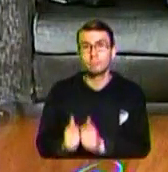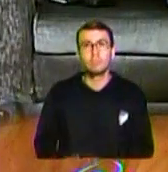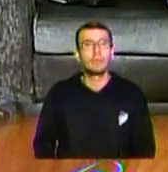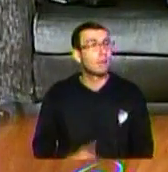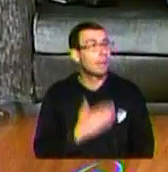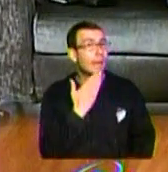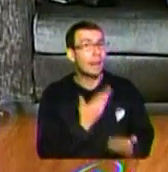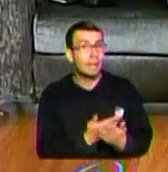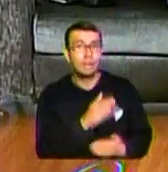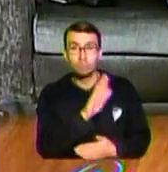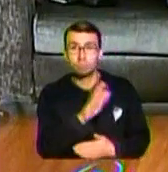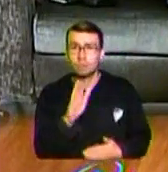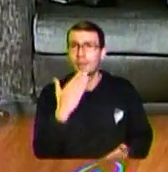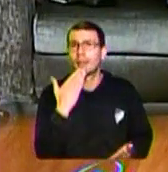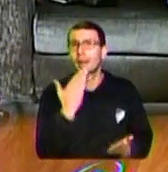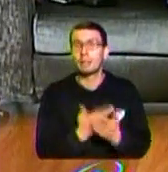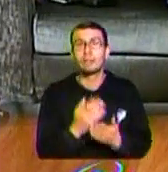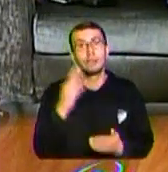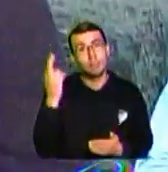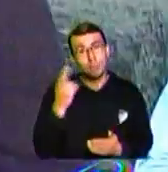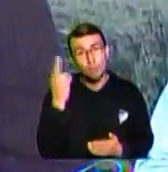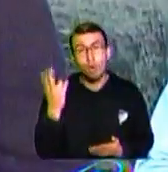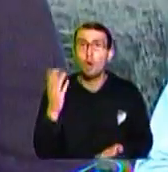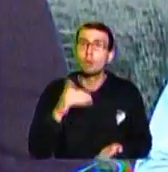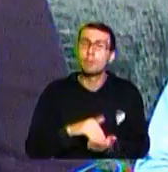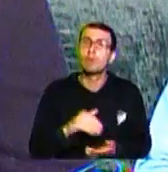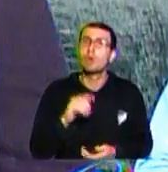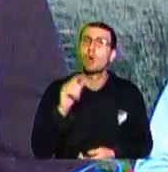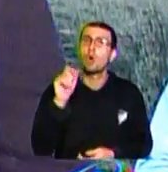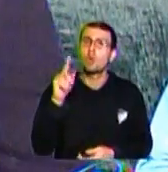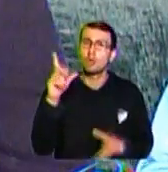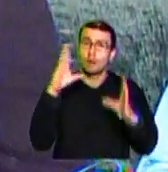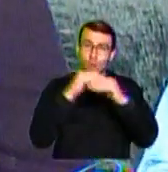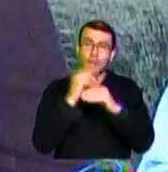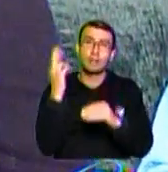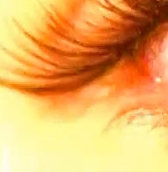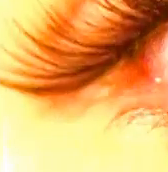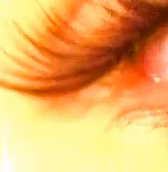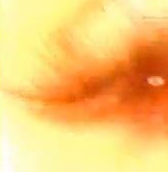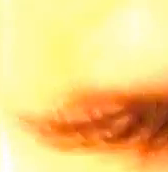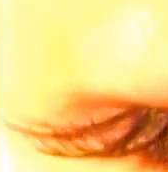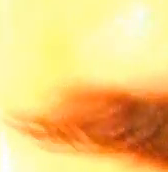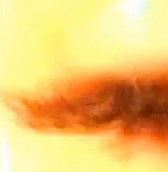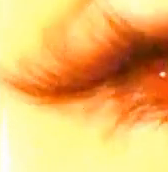mil gracias. Y no olviden, remisión a las 11 de la noche. Feliz noche.